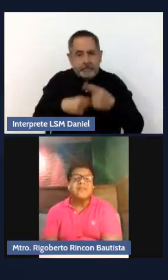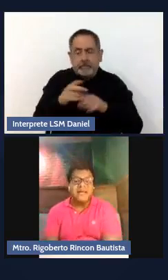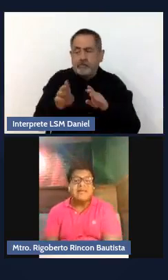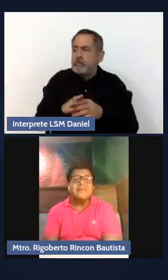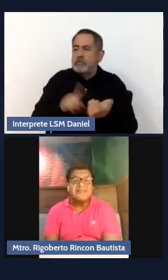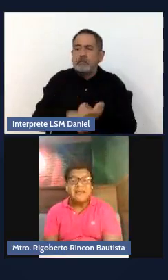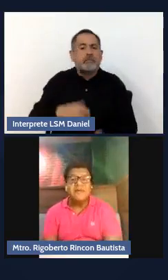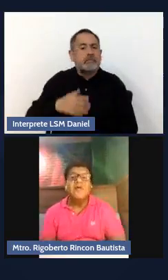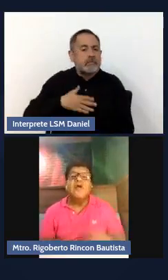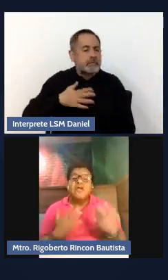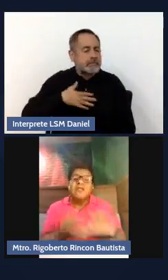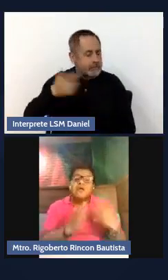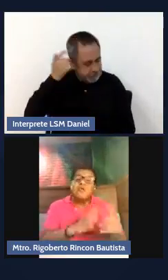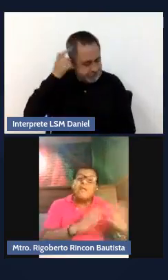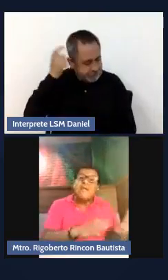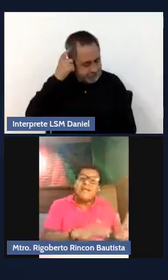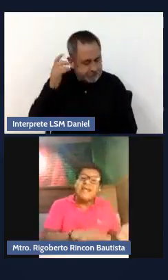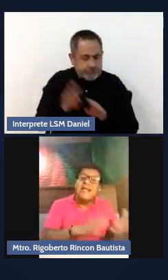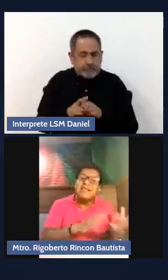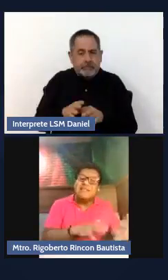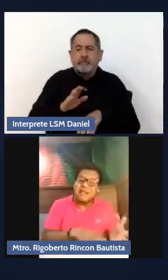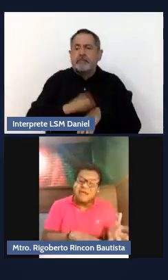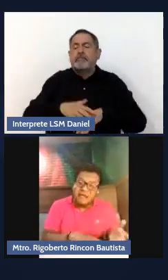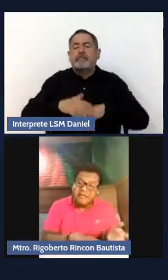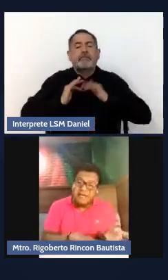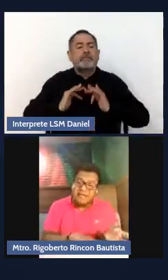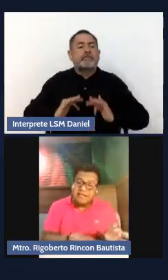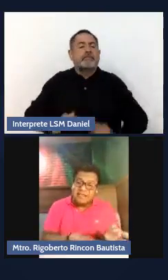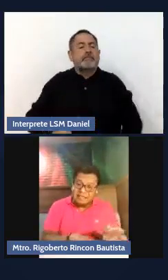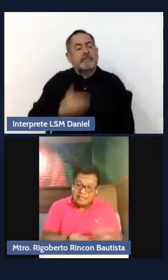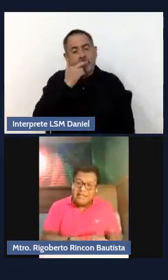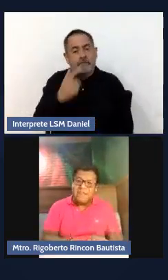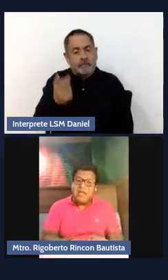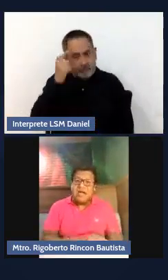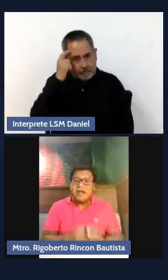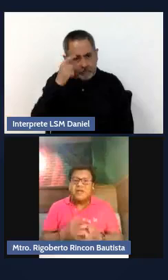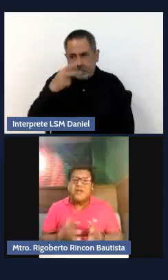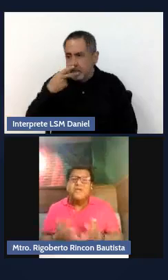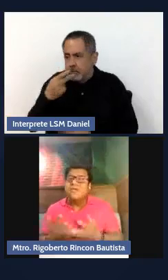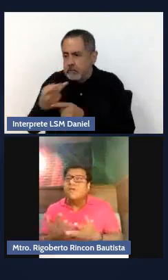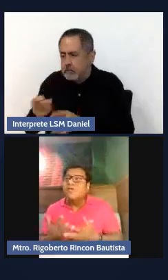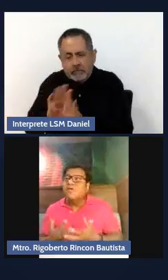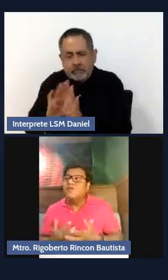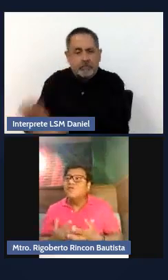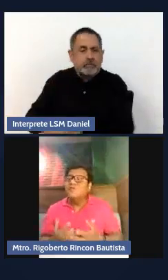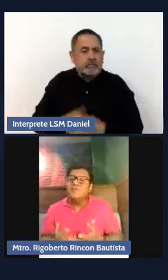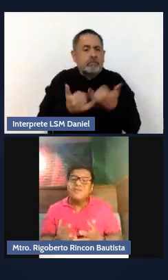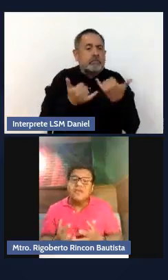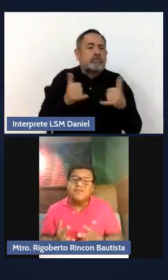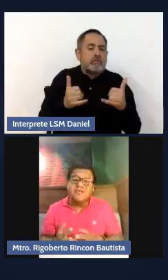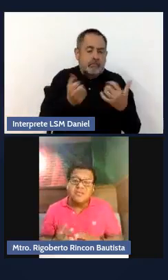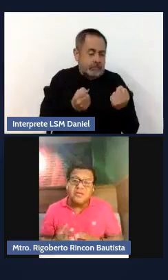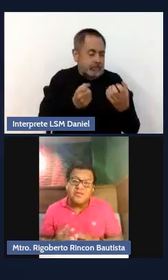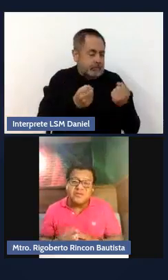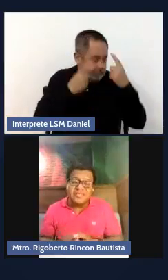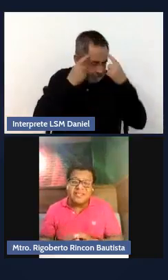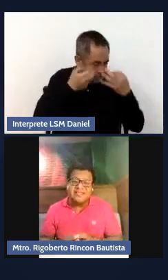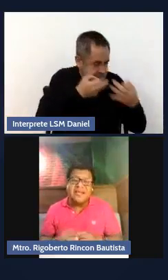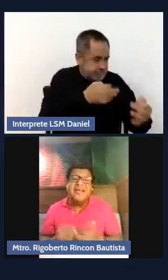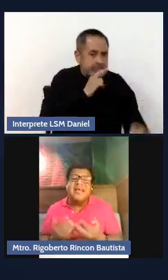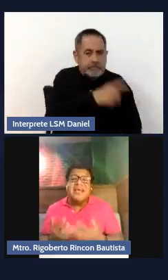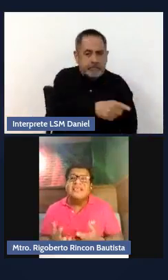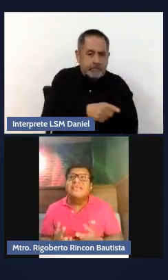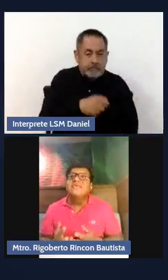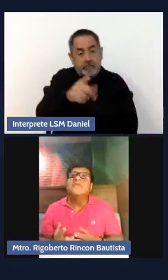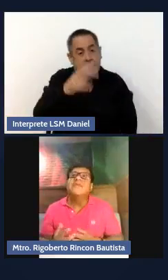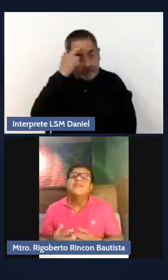cerebro de una manera saludable, ¿sí? Recordemos que cuando consumimos algún tipo de sustancia, estamos